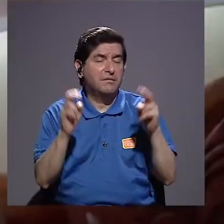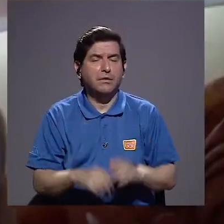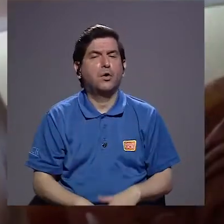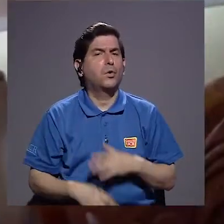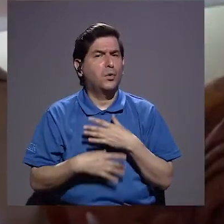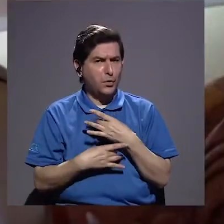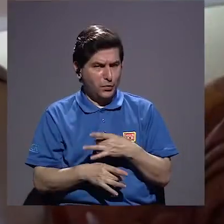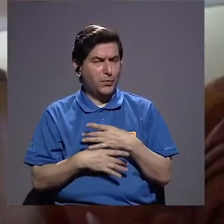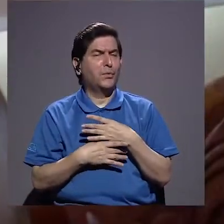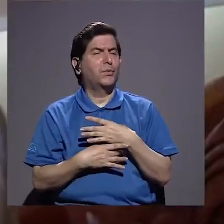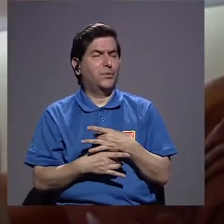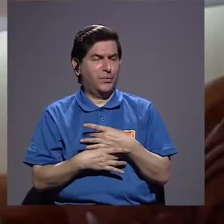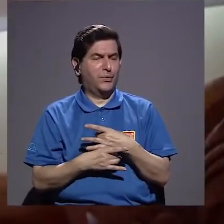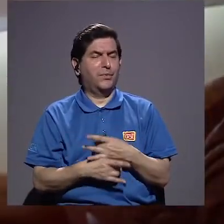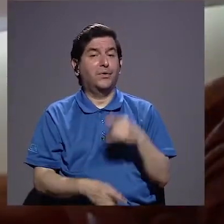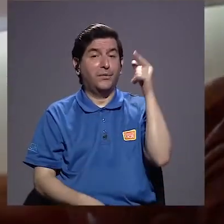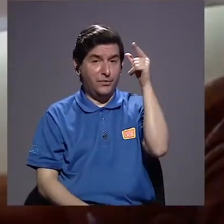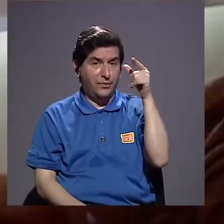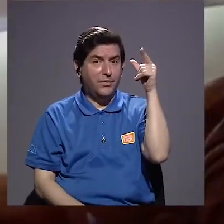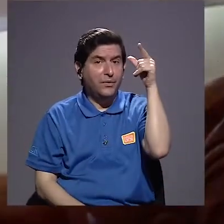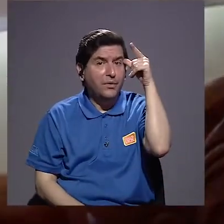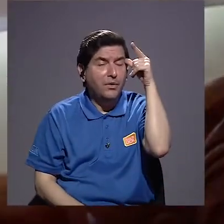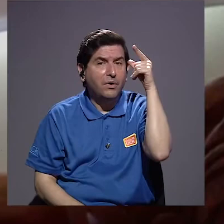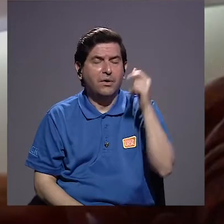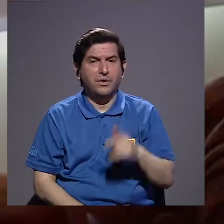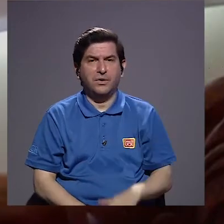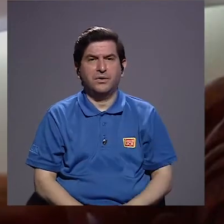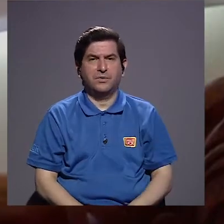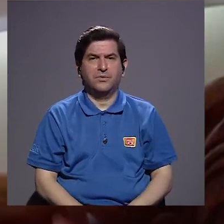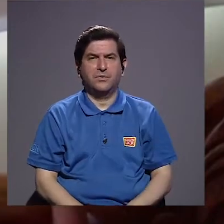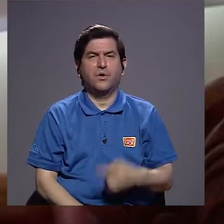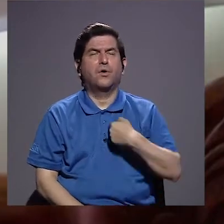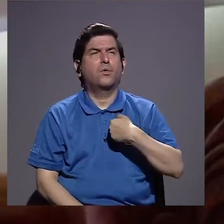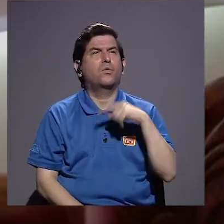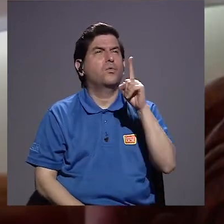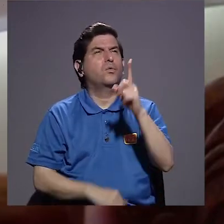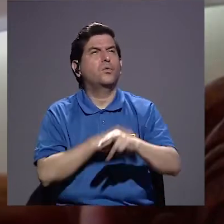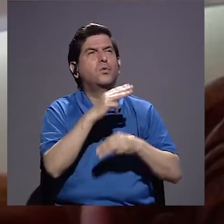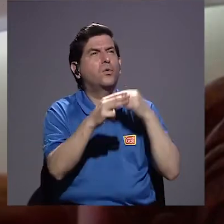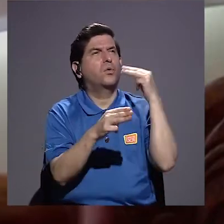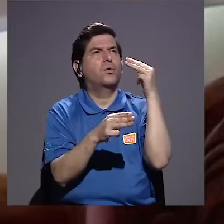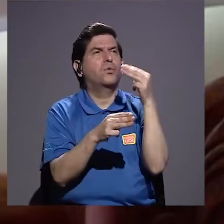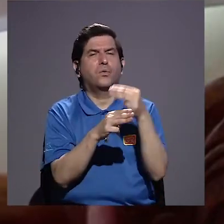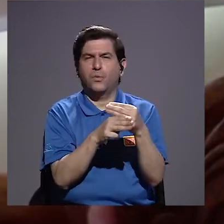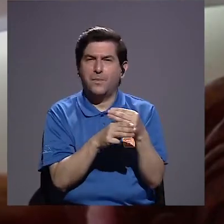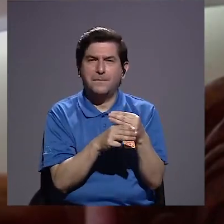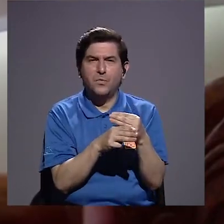Sí, es muy interesante porque obviamente de salir de un mundo